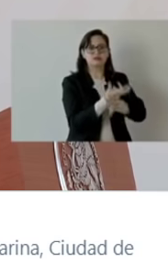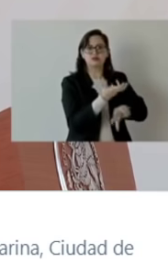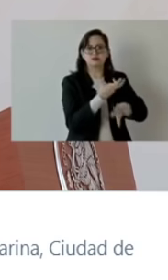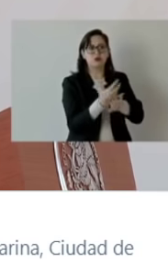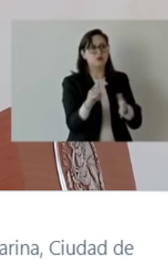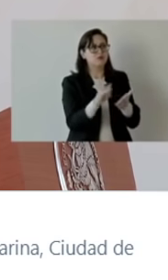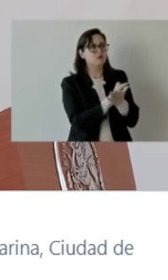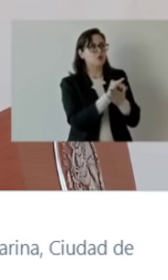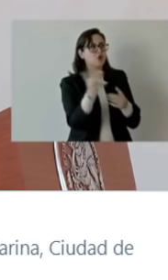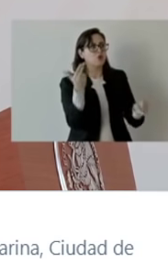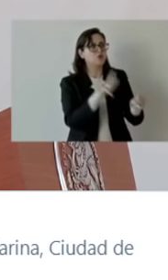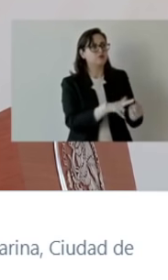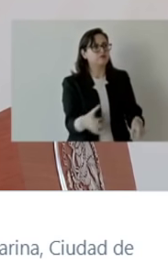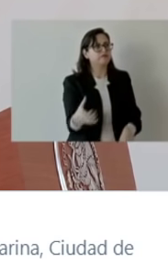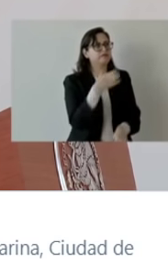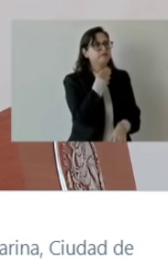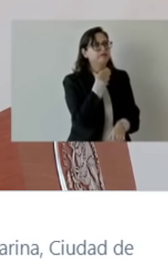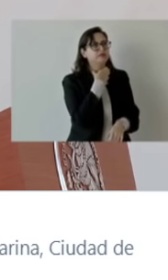Me reuní